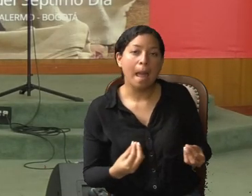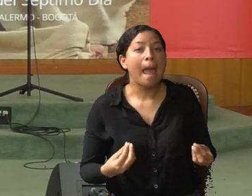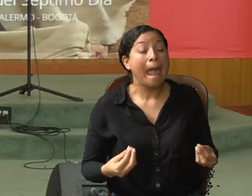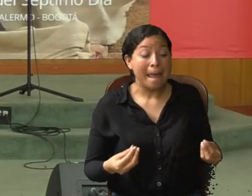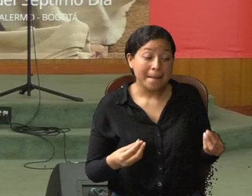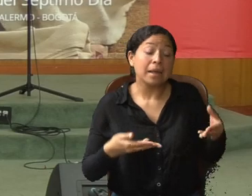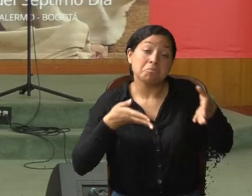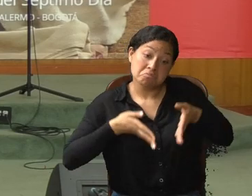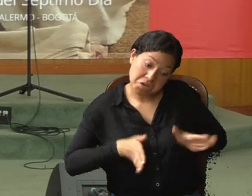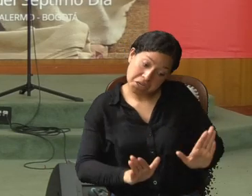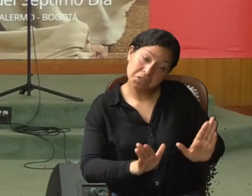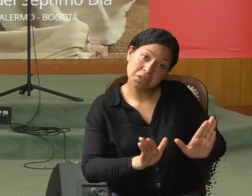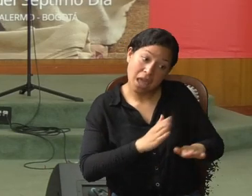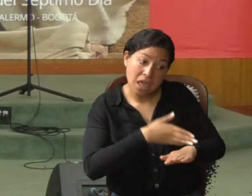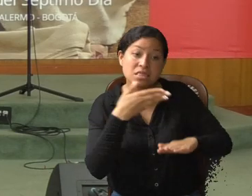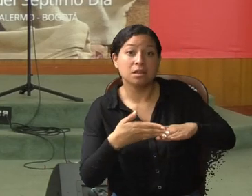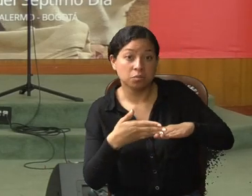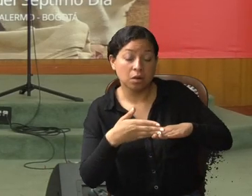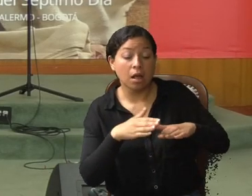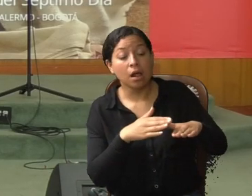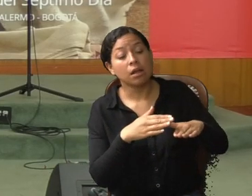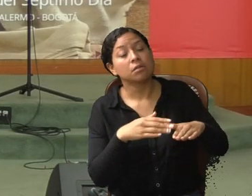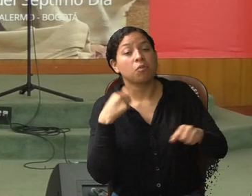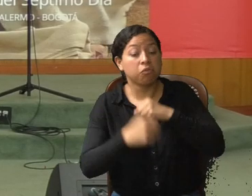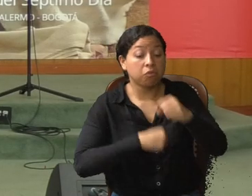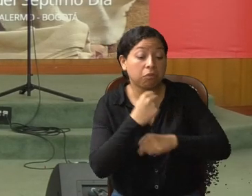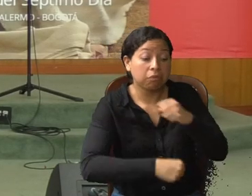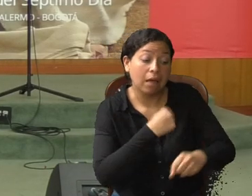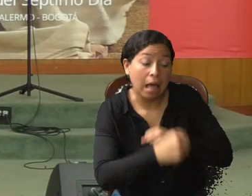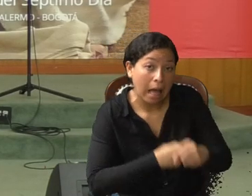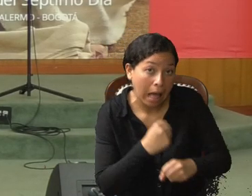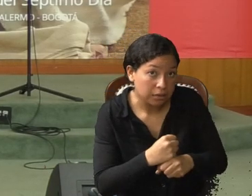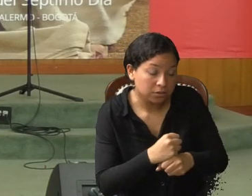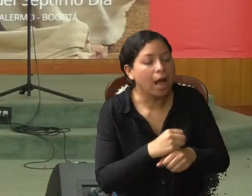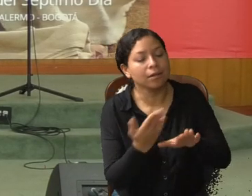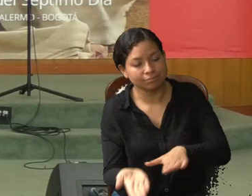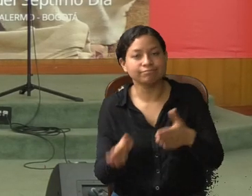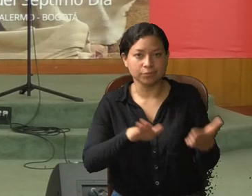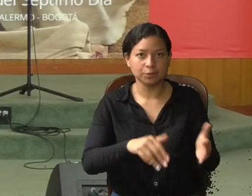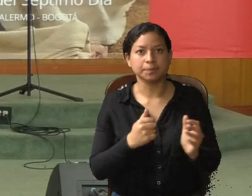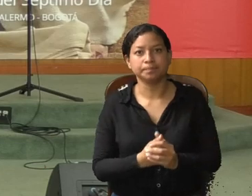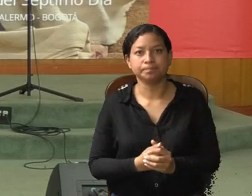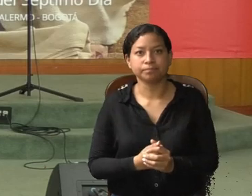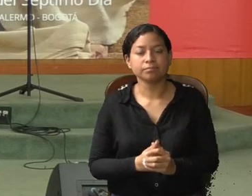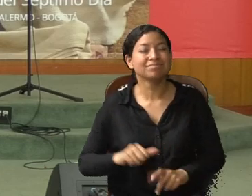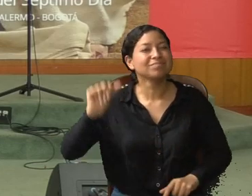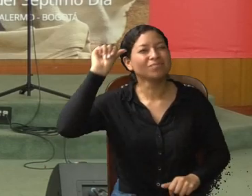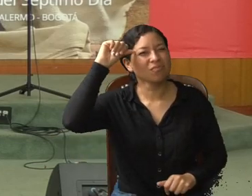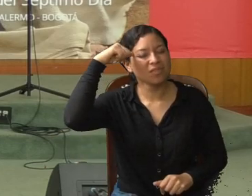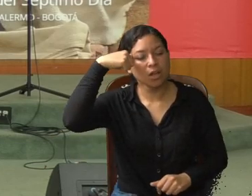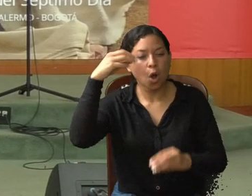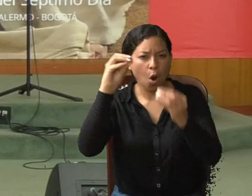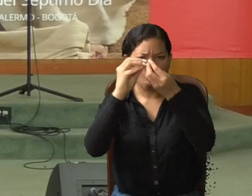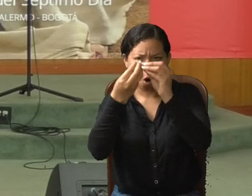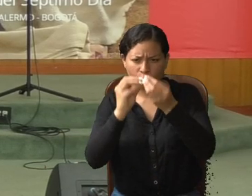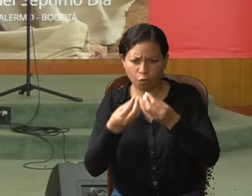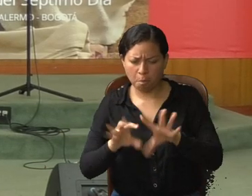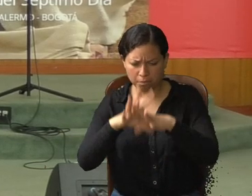ustedes recordarán que en Tito 1:2 se nos recuerda cuál es el objetivo de la creación. El objetivo de la creación es que vivamos para siempre,